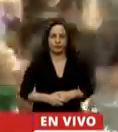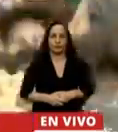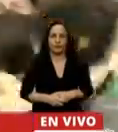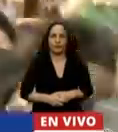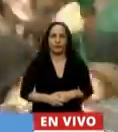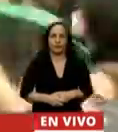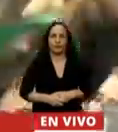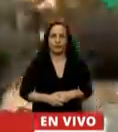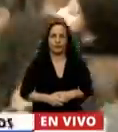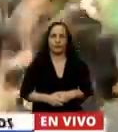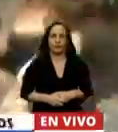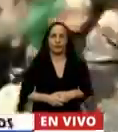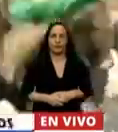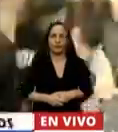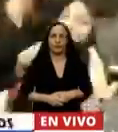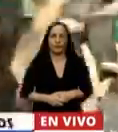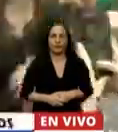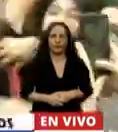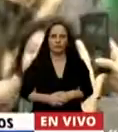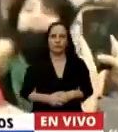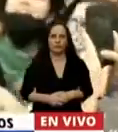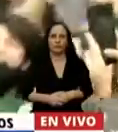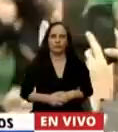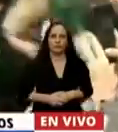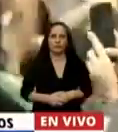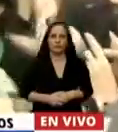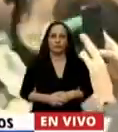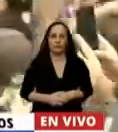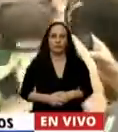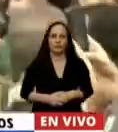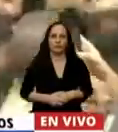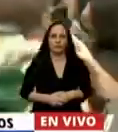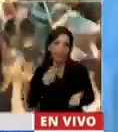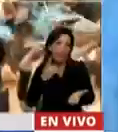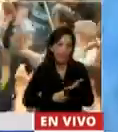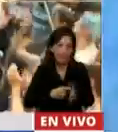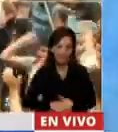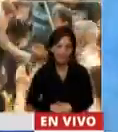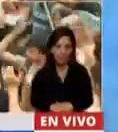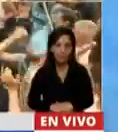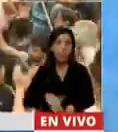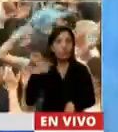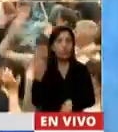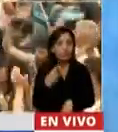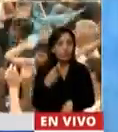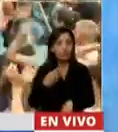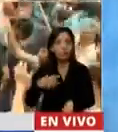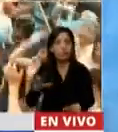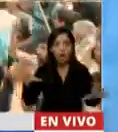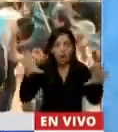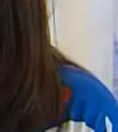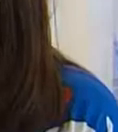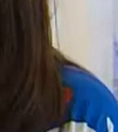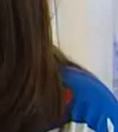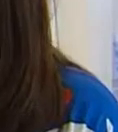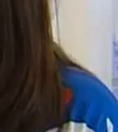importante de la democracia con la vida, con la salud de las mujeres, con la igualdad. Va a mejorar la calidad de la atención de la salud, en la salud sexual